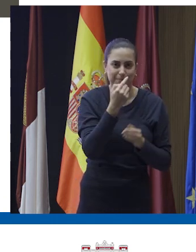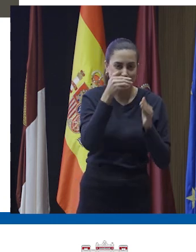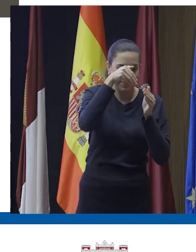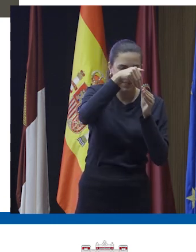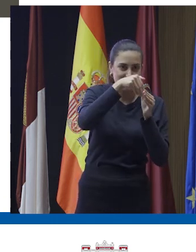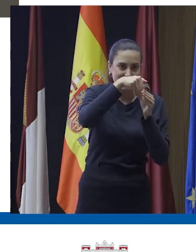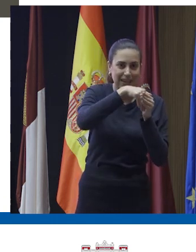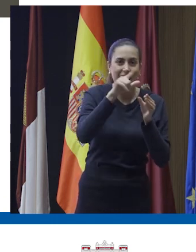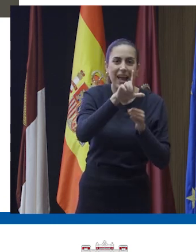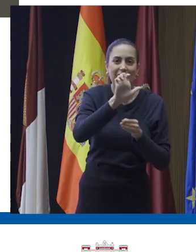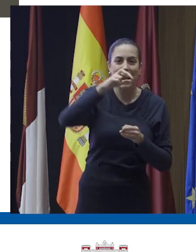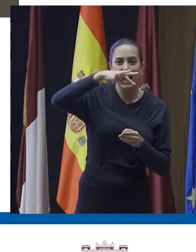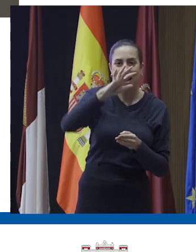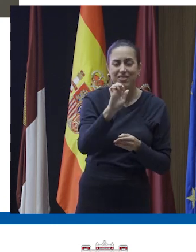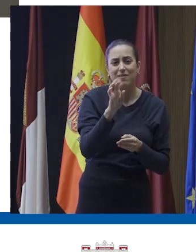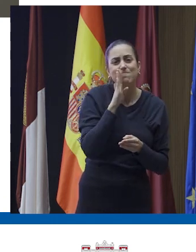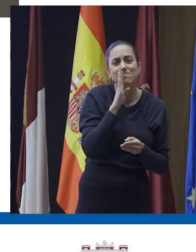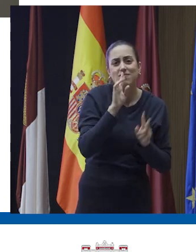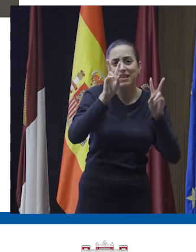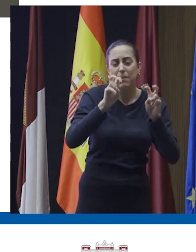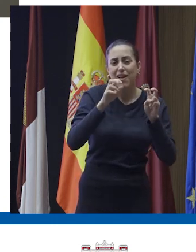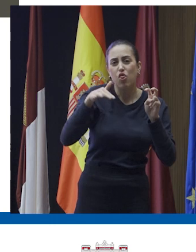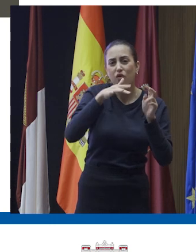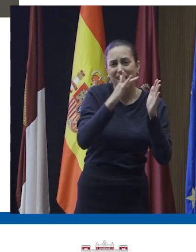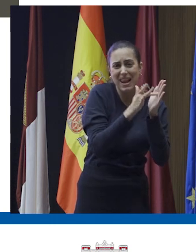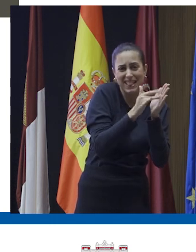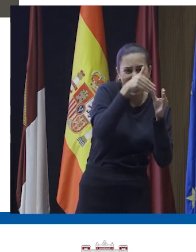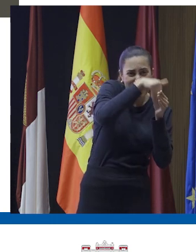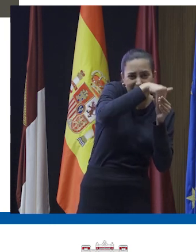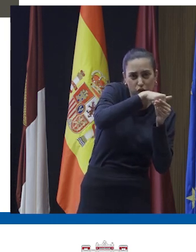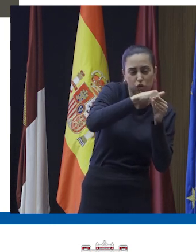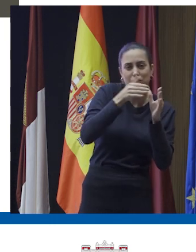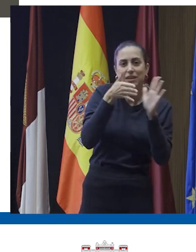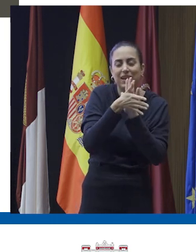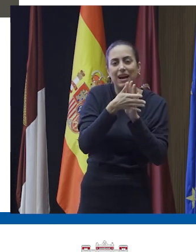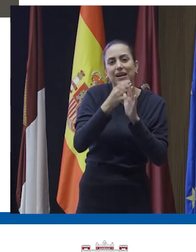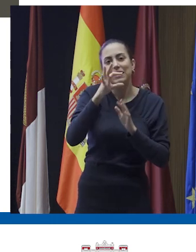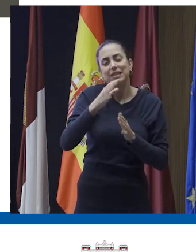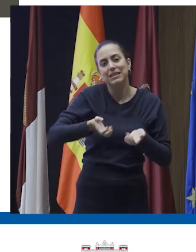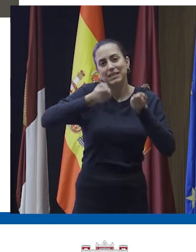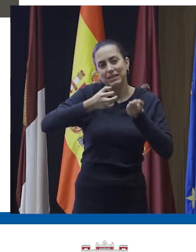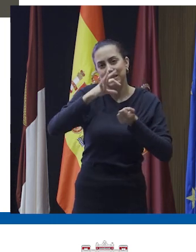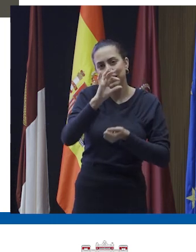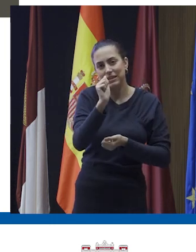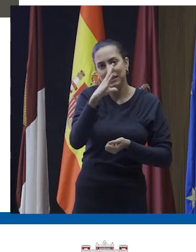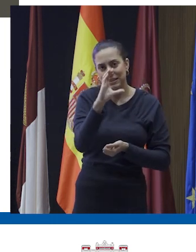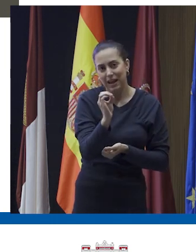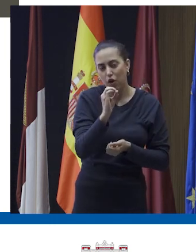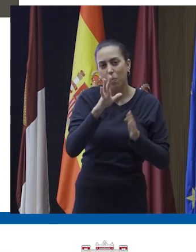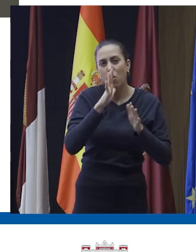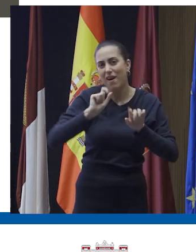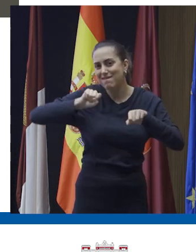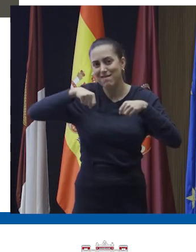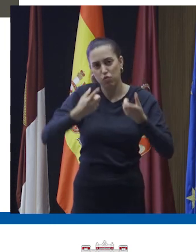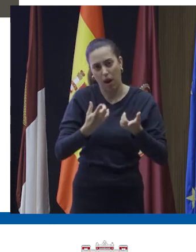dicho, en la piel de la lenteja, ¿vale? Se coloca dentro del saco capsular, que es la zona más fisiológica, más natural y